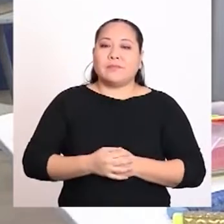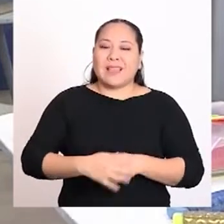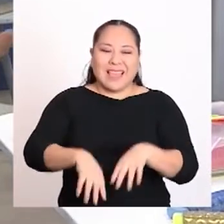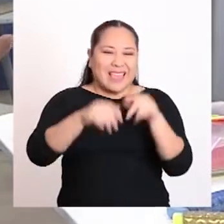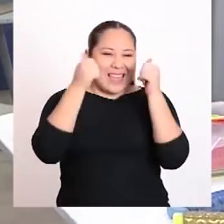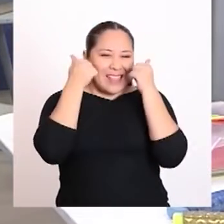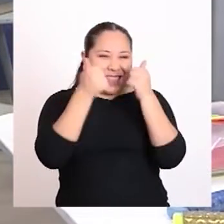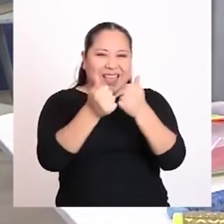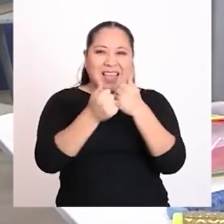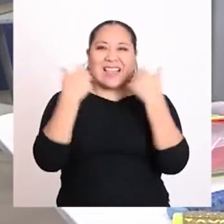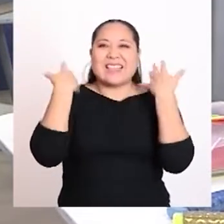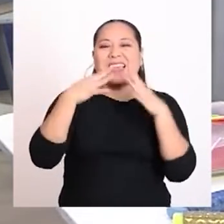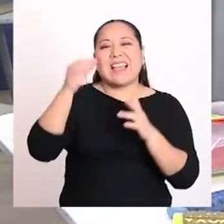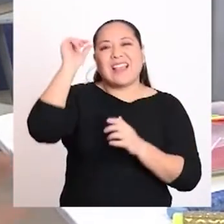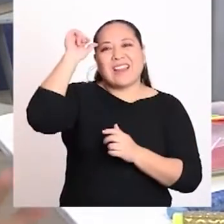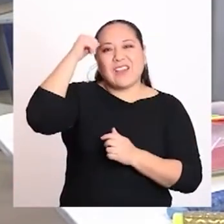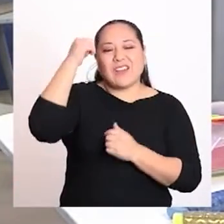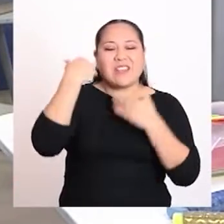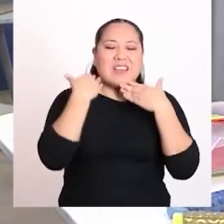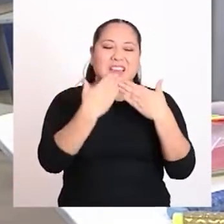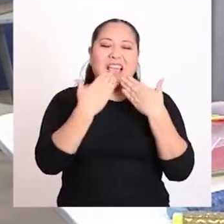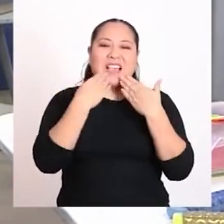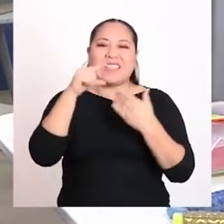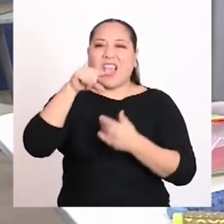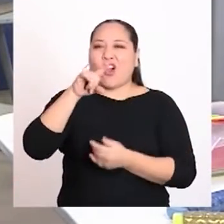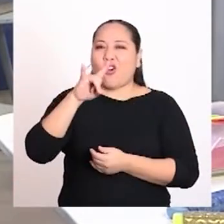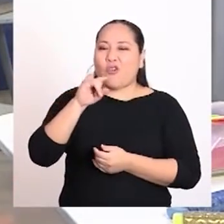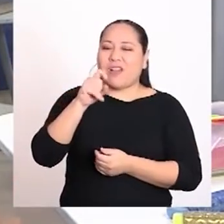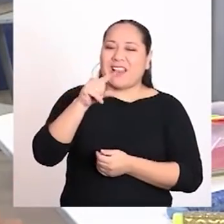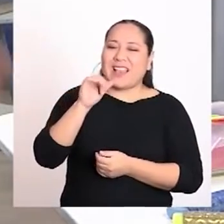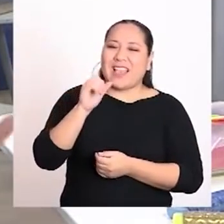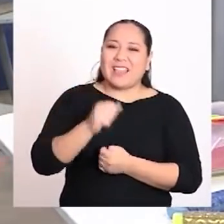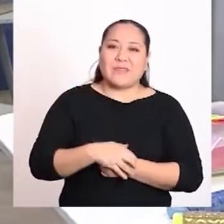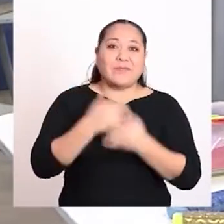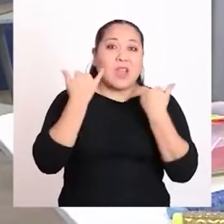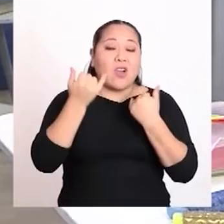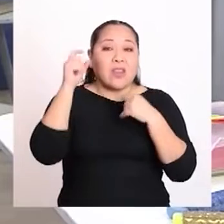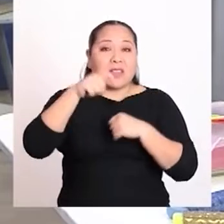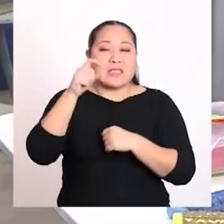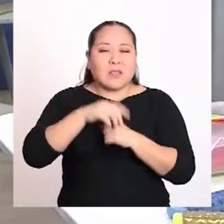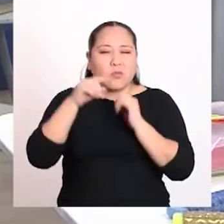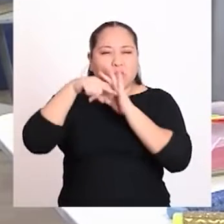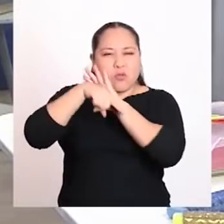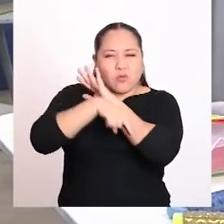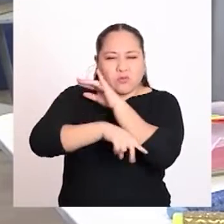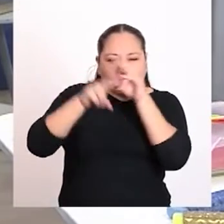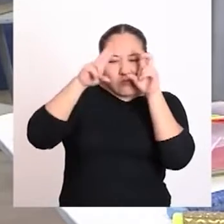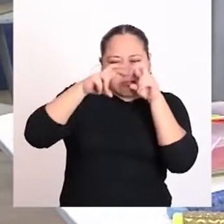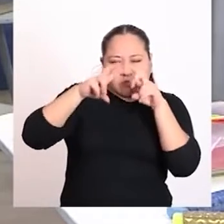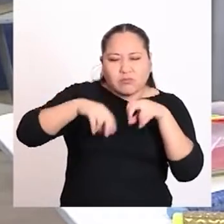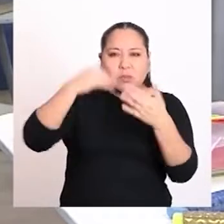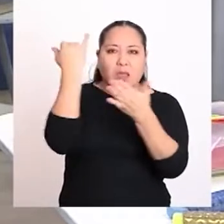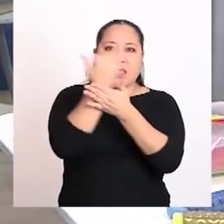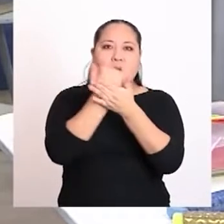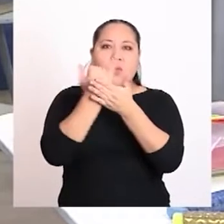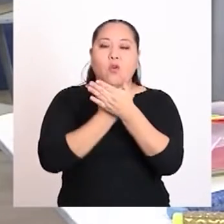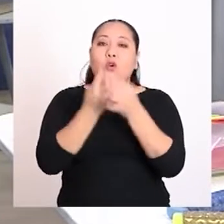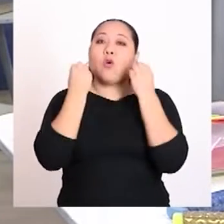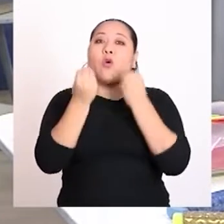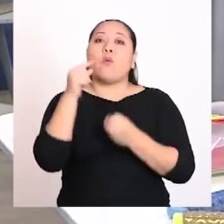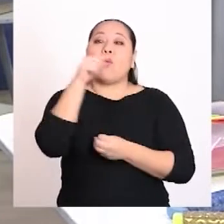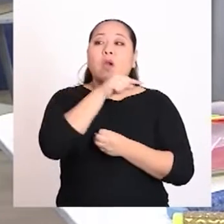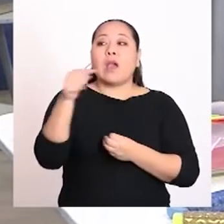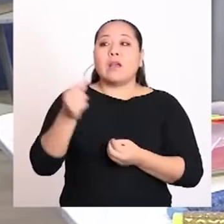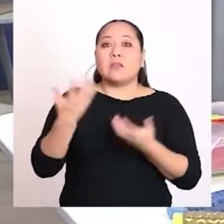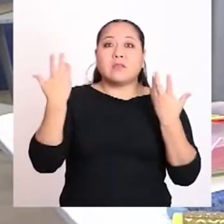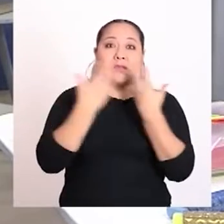superficie. ¡Genial! Ya lo recuerdo. Gracias, Googleana. Ahora necesitamos profundizar el estudio sobre la gráfica y